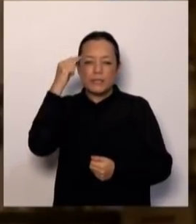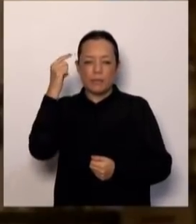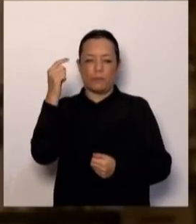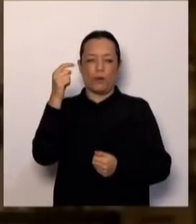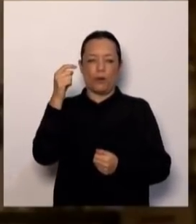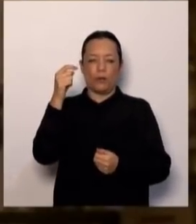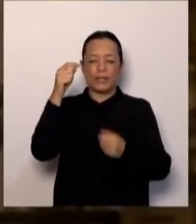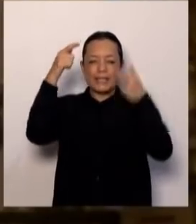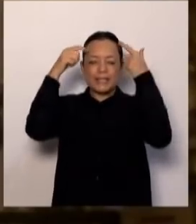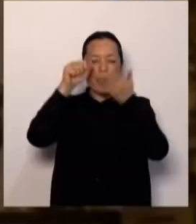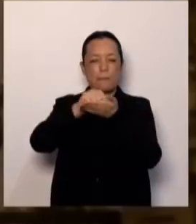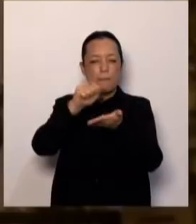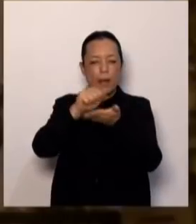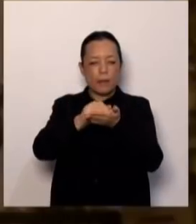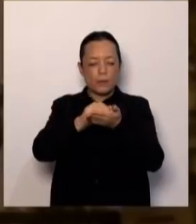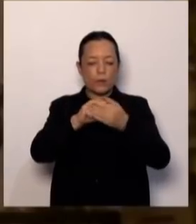frase que quiero rescatar